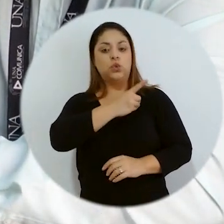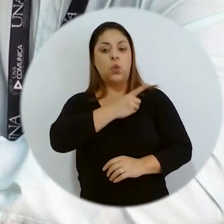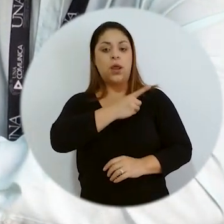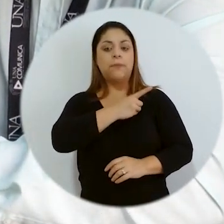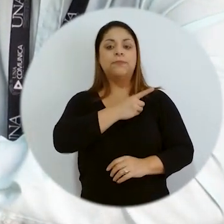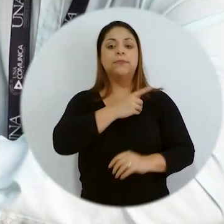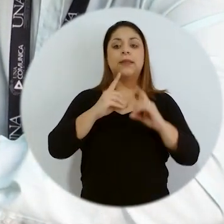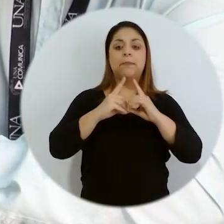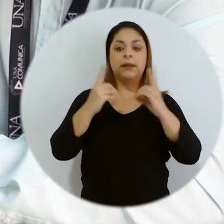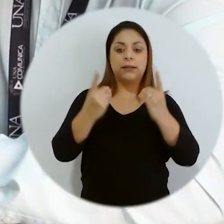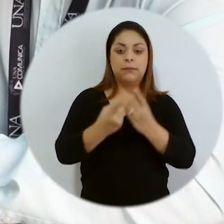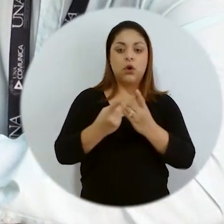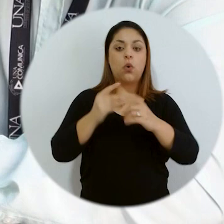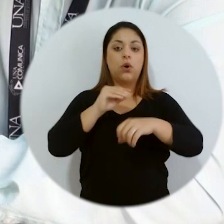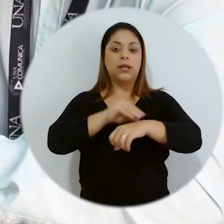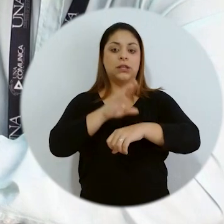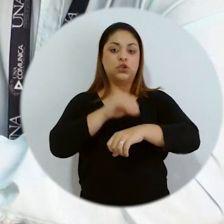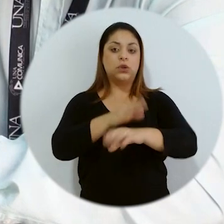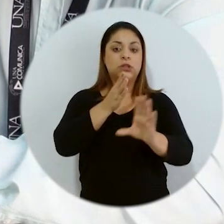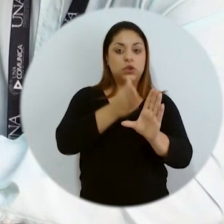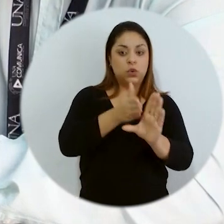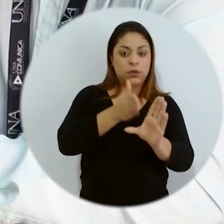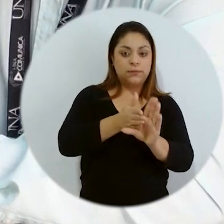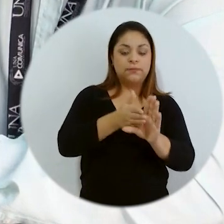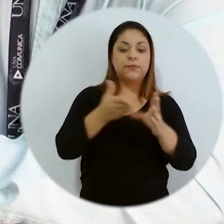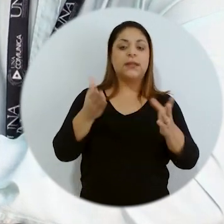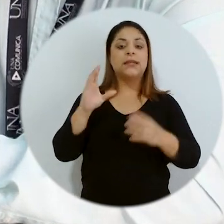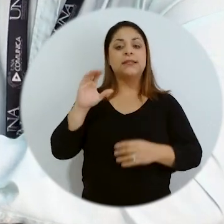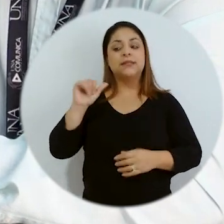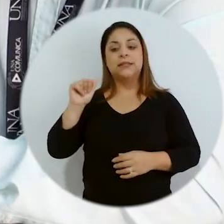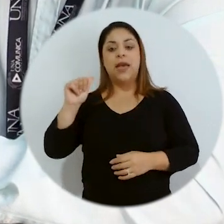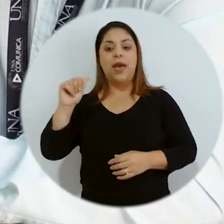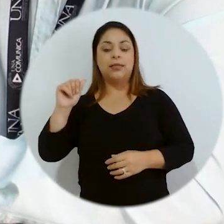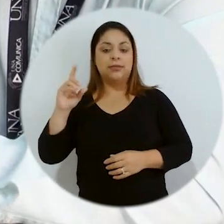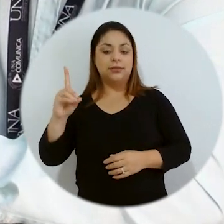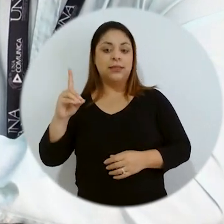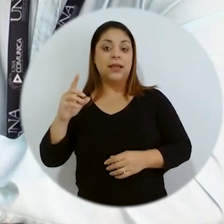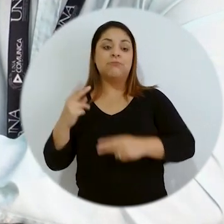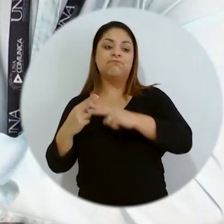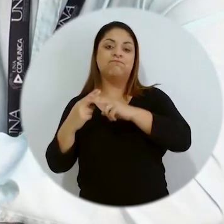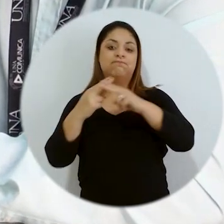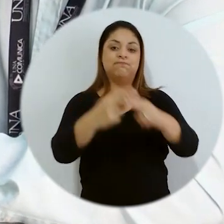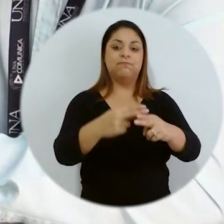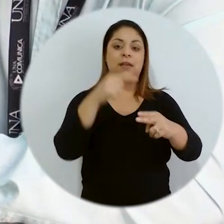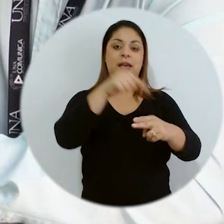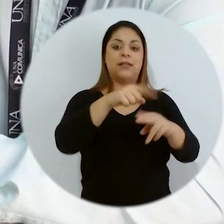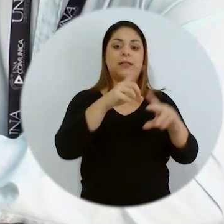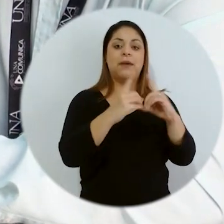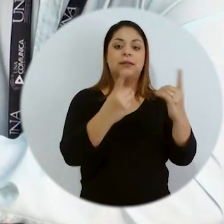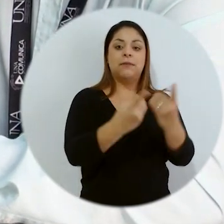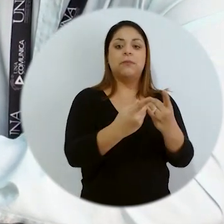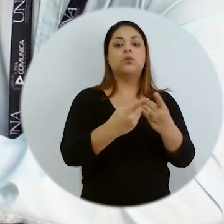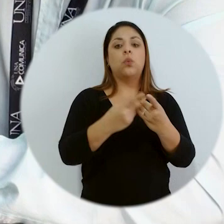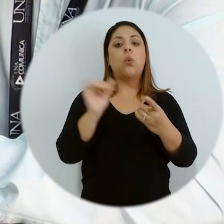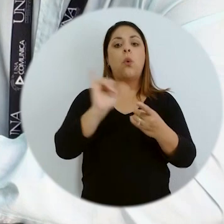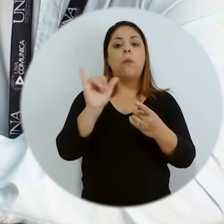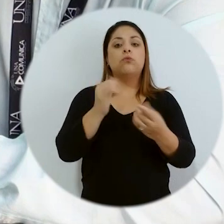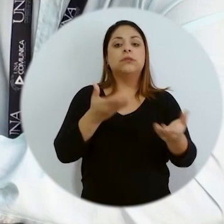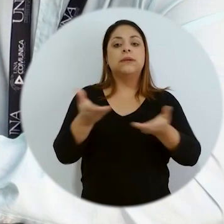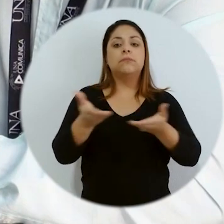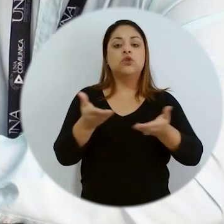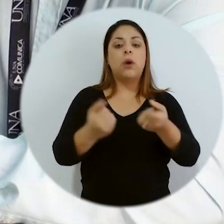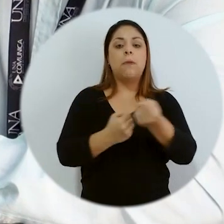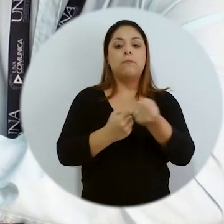caso pues la directora del Departamento de Orientación y Psicología, ¿verdad?, que en este caso la CIAD ha nombrado ese departamento como la unidad de servicios de